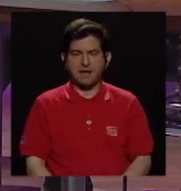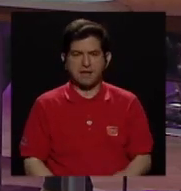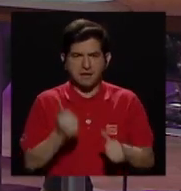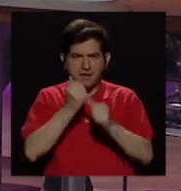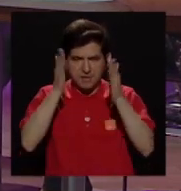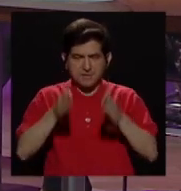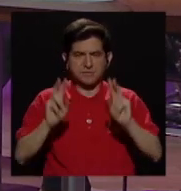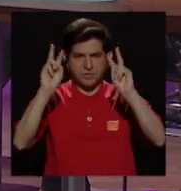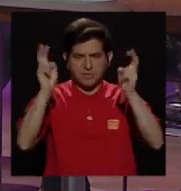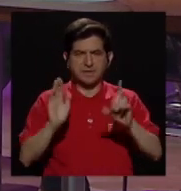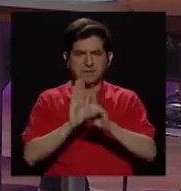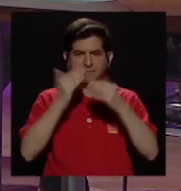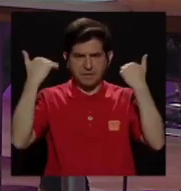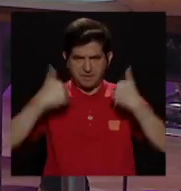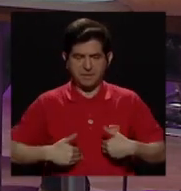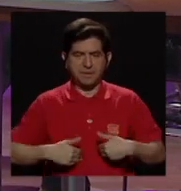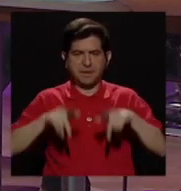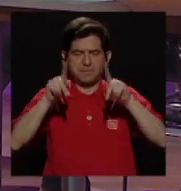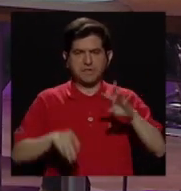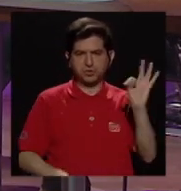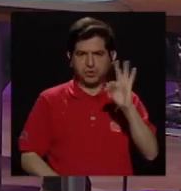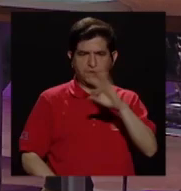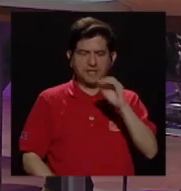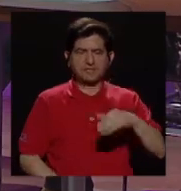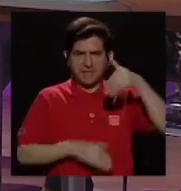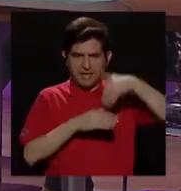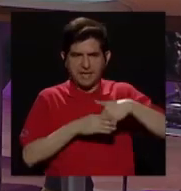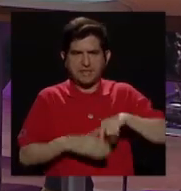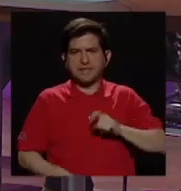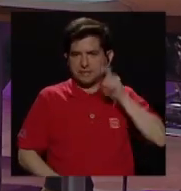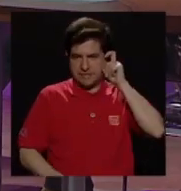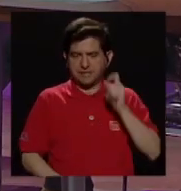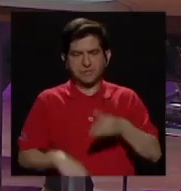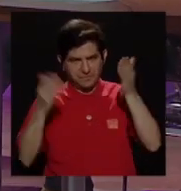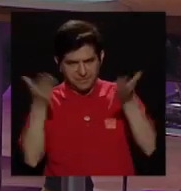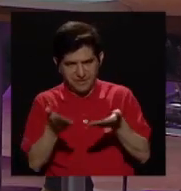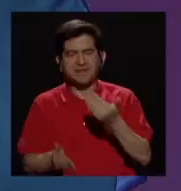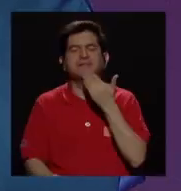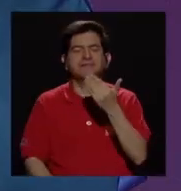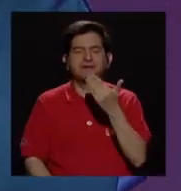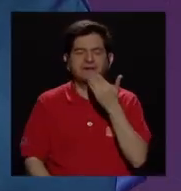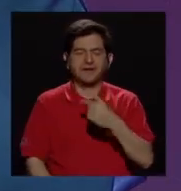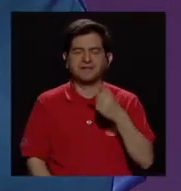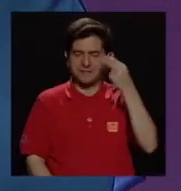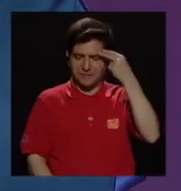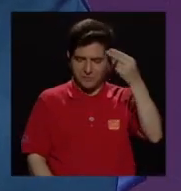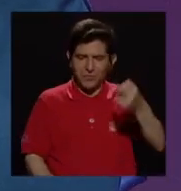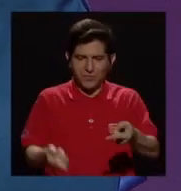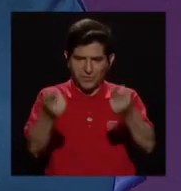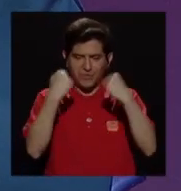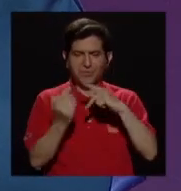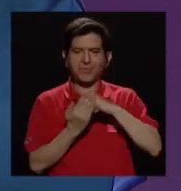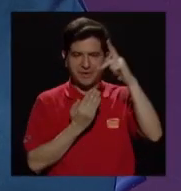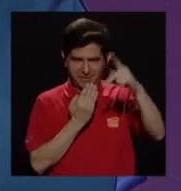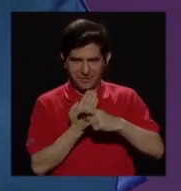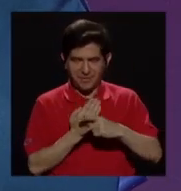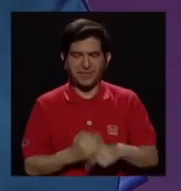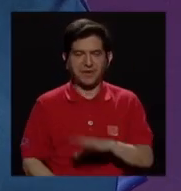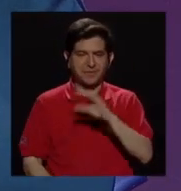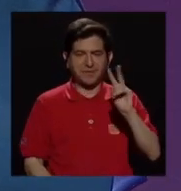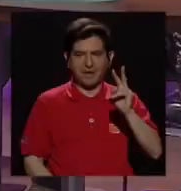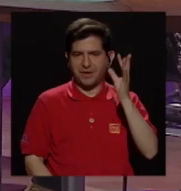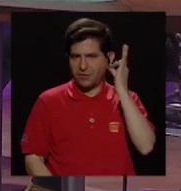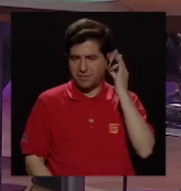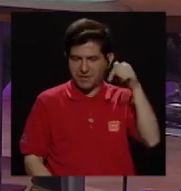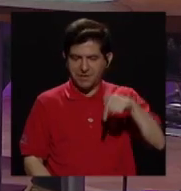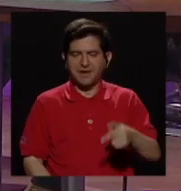en tema de derechos humanos, tema de personas trans e intersex. Bienvenida, Natasha. Muchas gracias. Para mí es un honor estar en este espacio y sobre todo con las compañeras